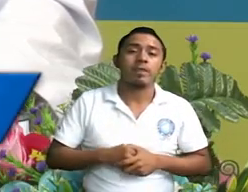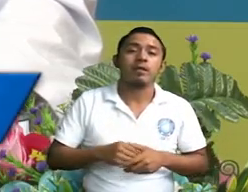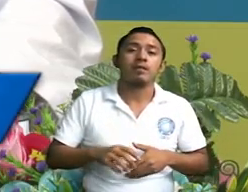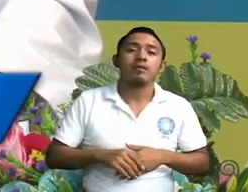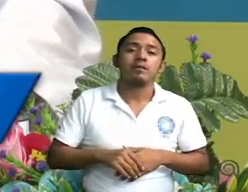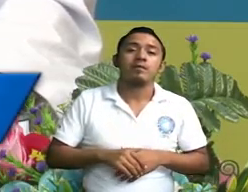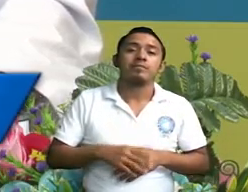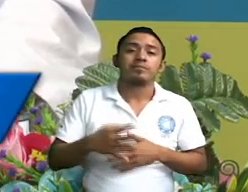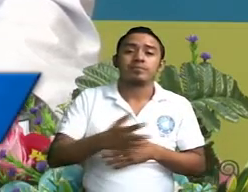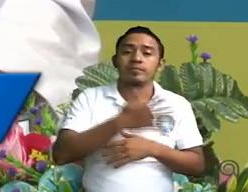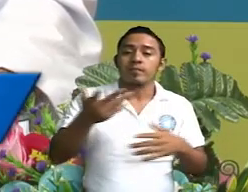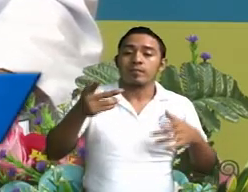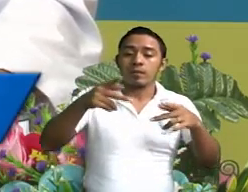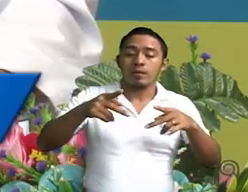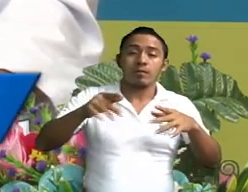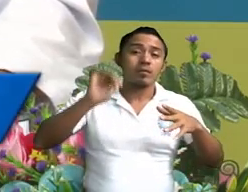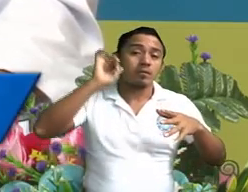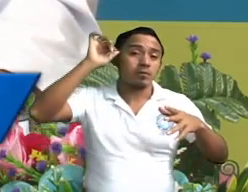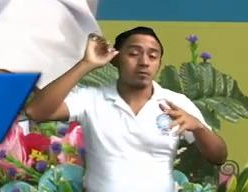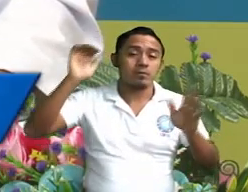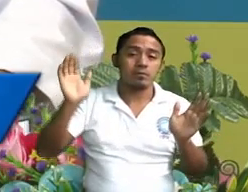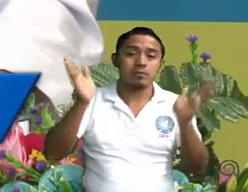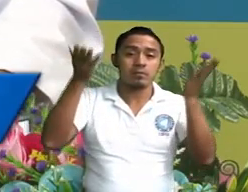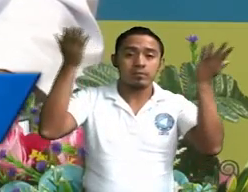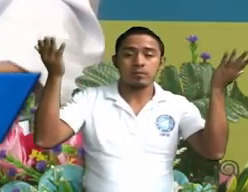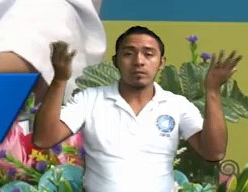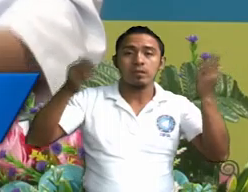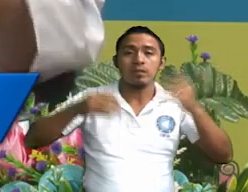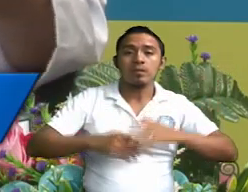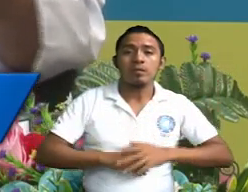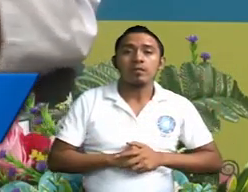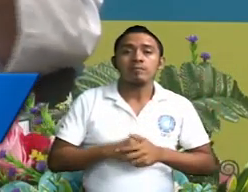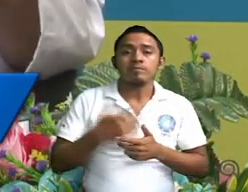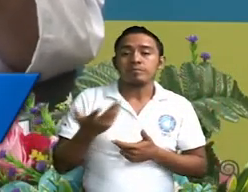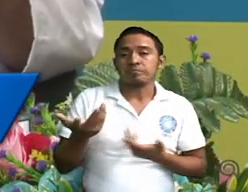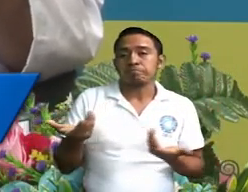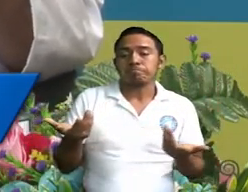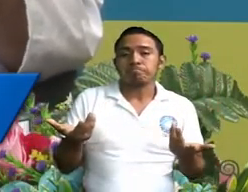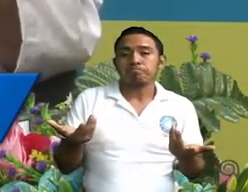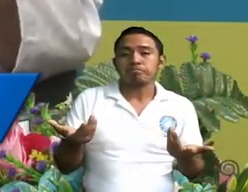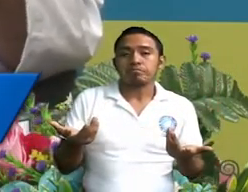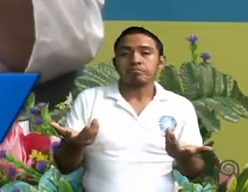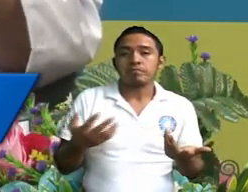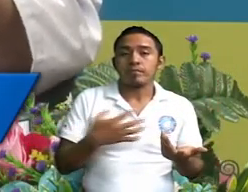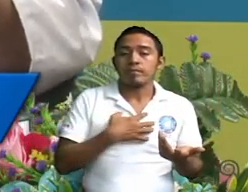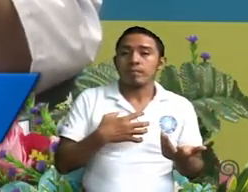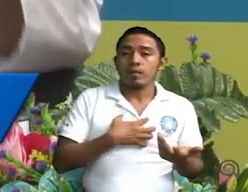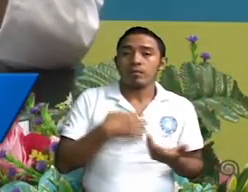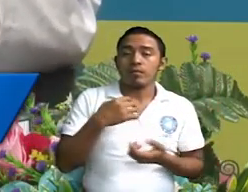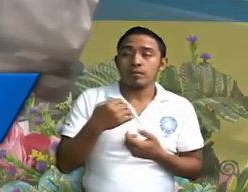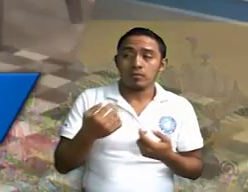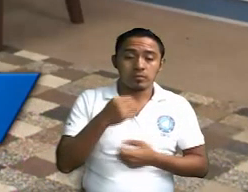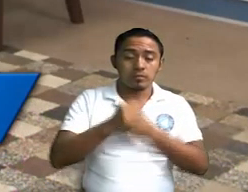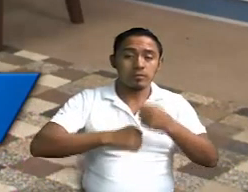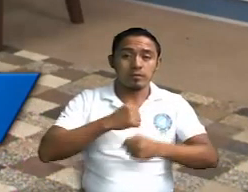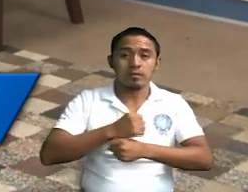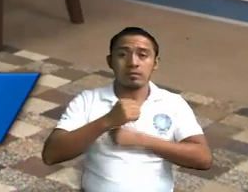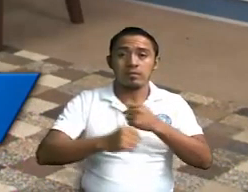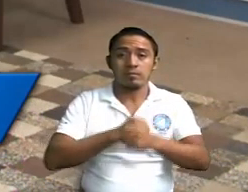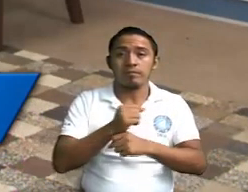que es los pacientes de la tercera edad, por cuestiones propias del avance de la vida, se